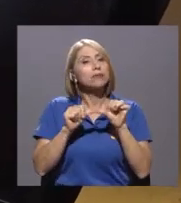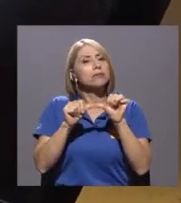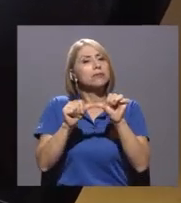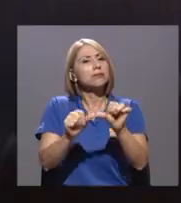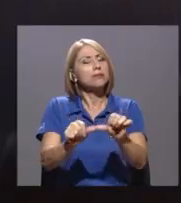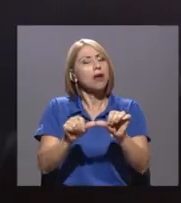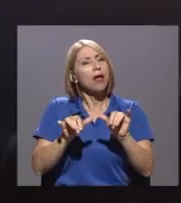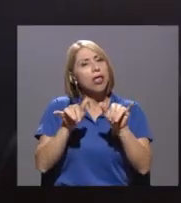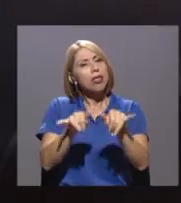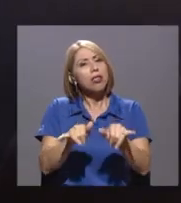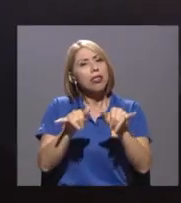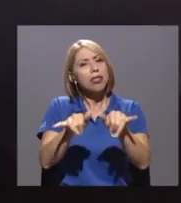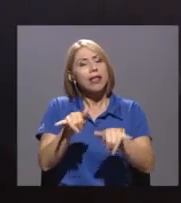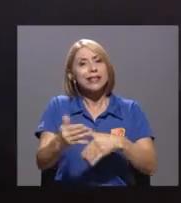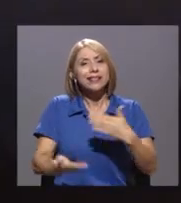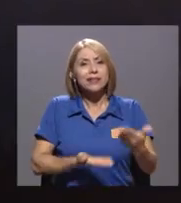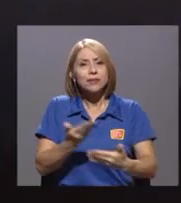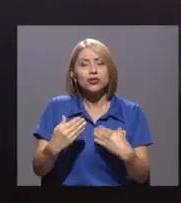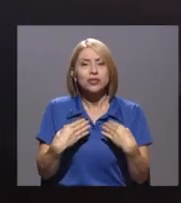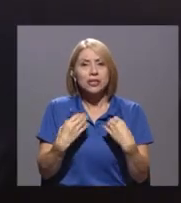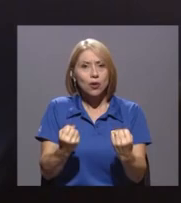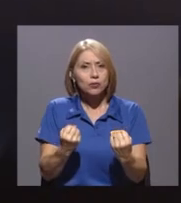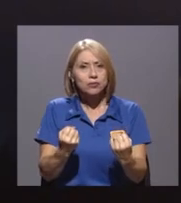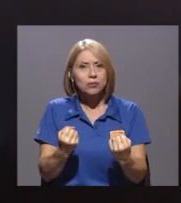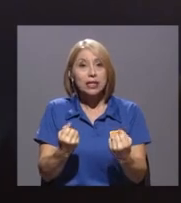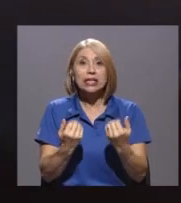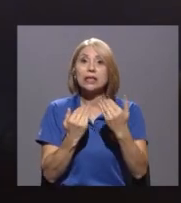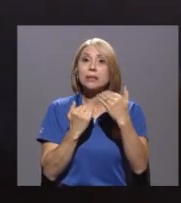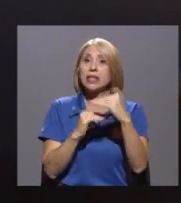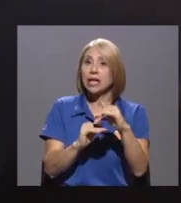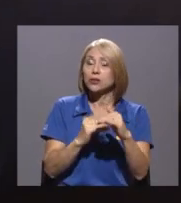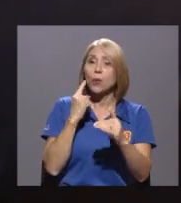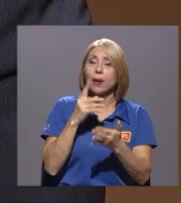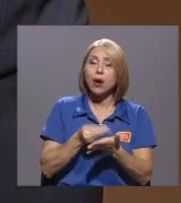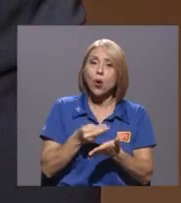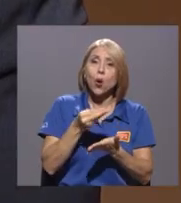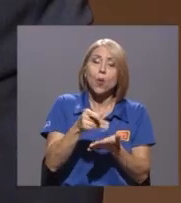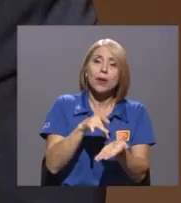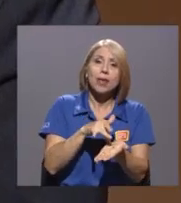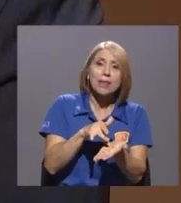en la limitación de la compra de medicamentos de suministros